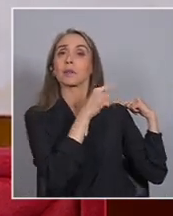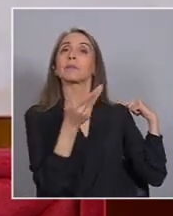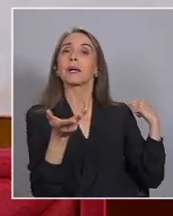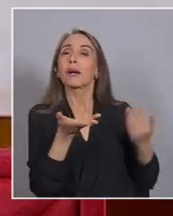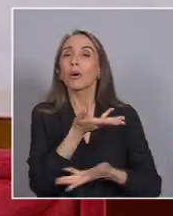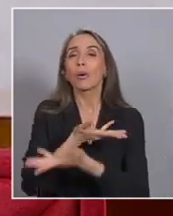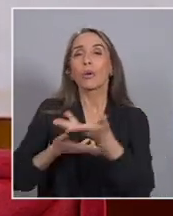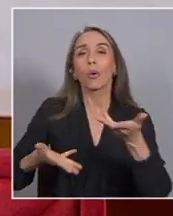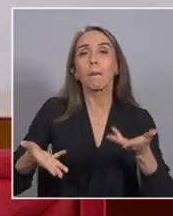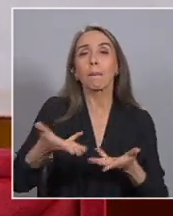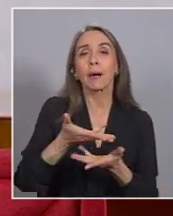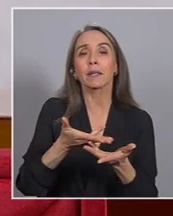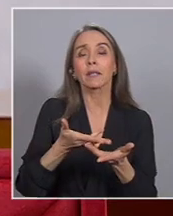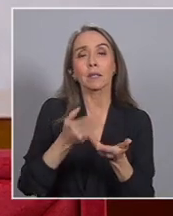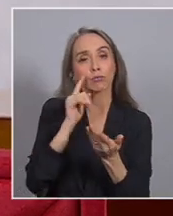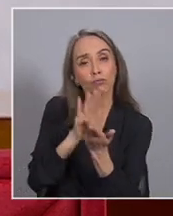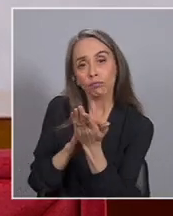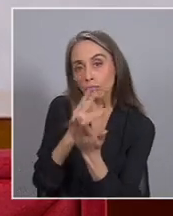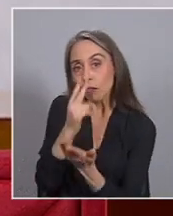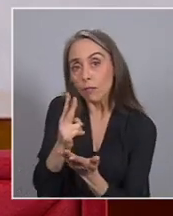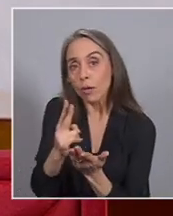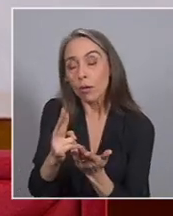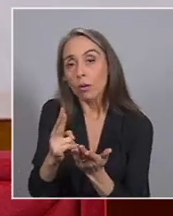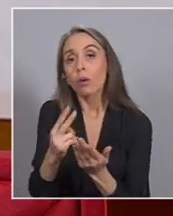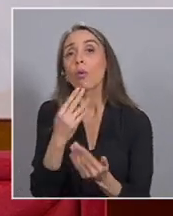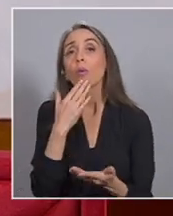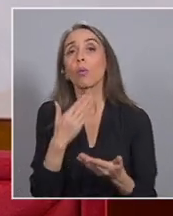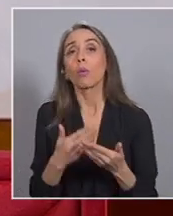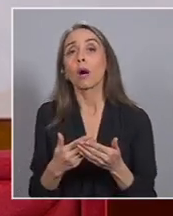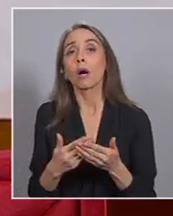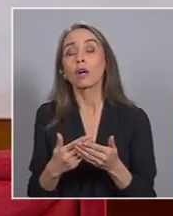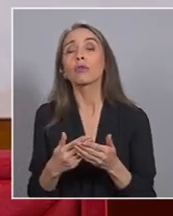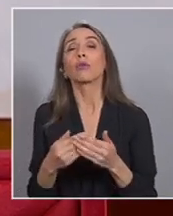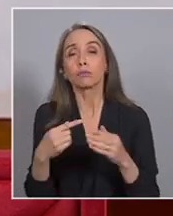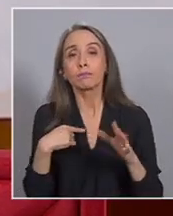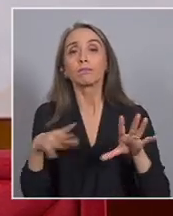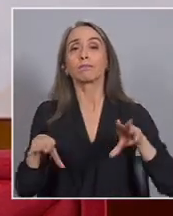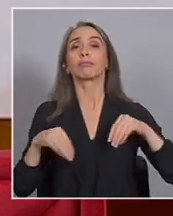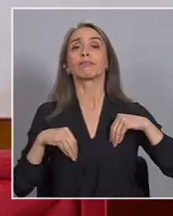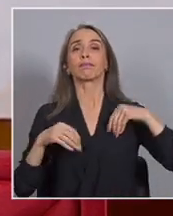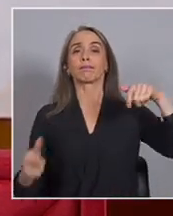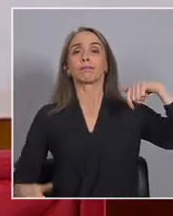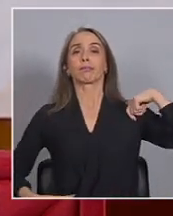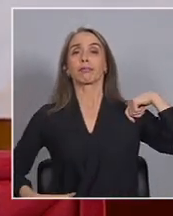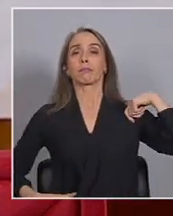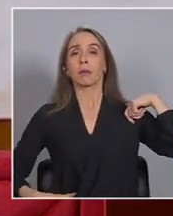compartir lo que constatamos cuando nos hicimos cargo del gobierno en marzo pasado.